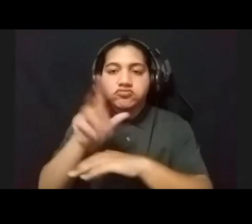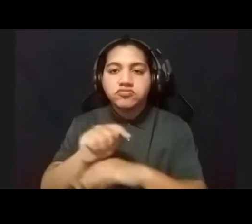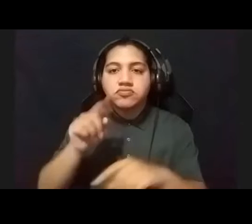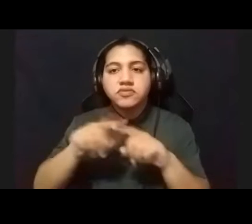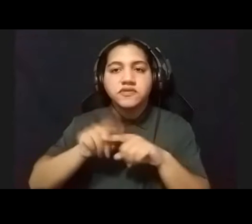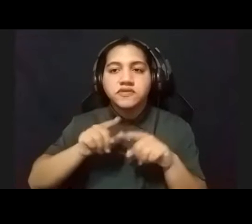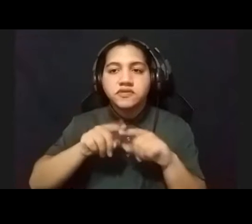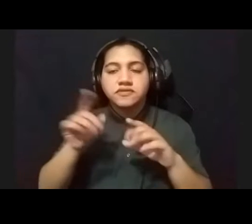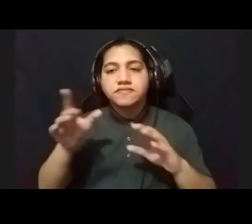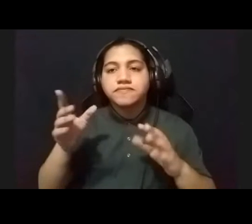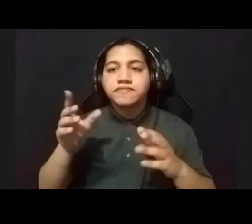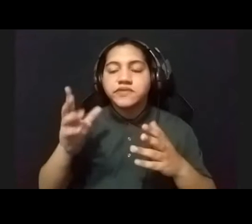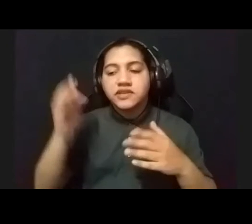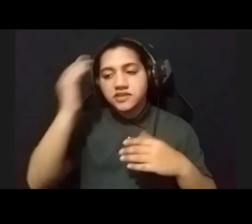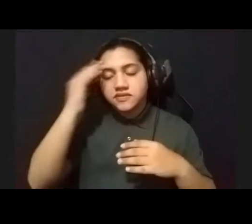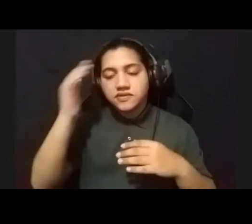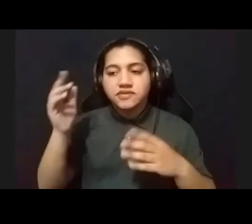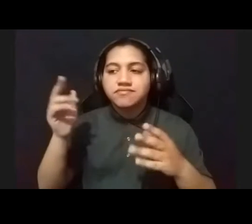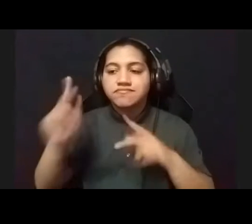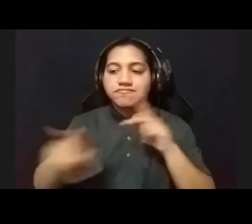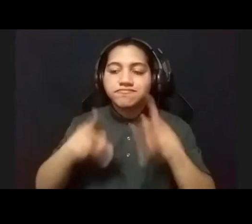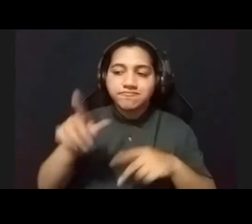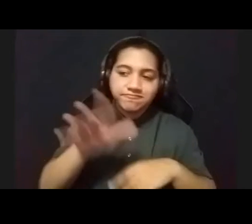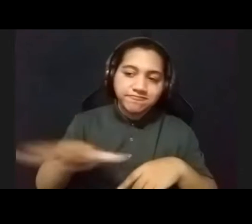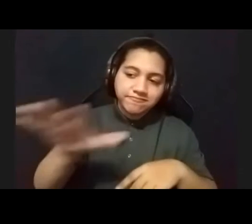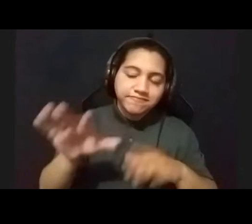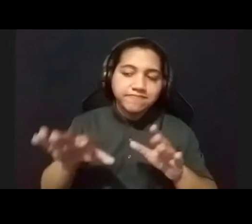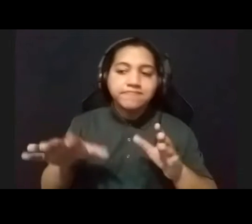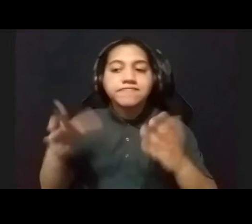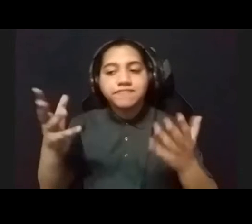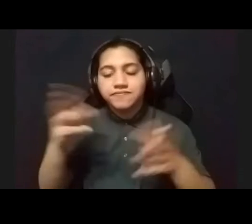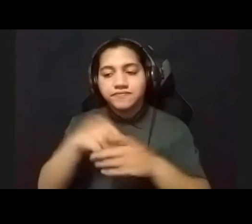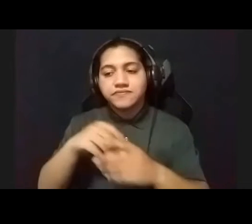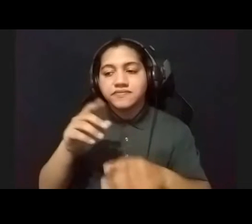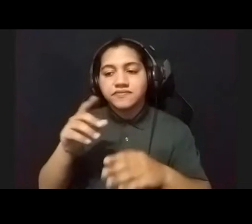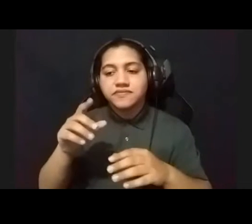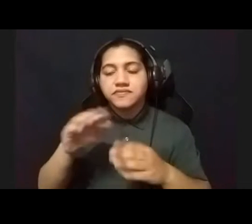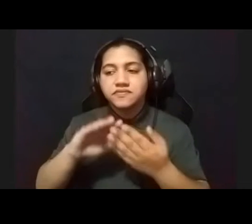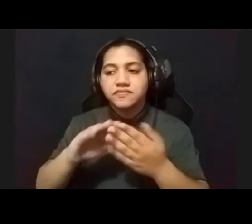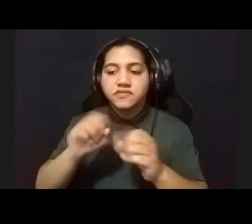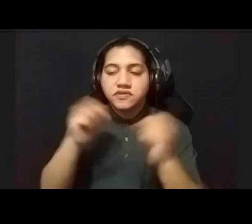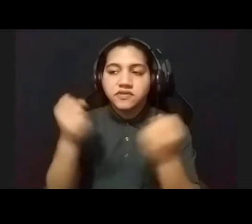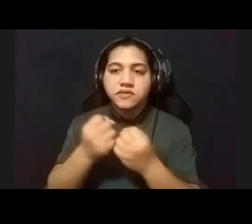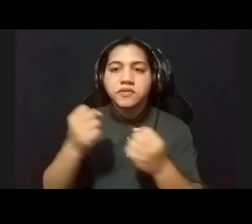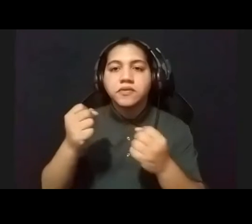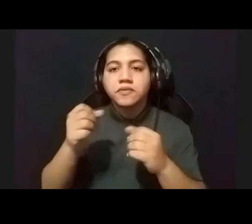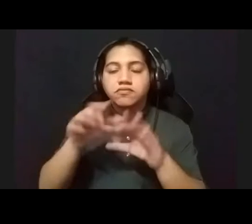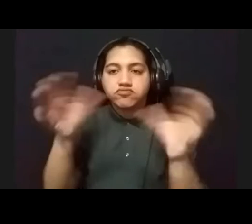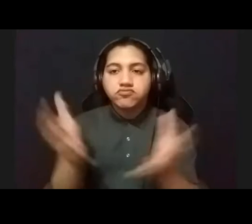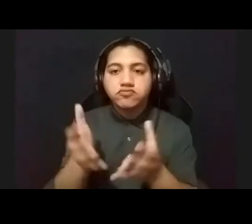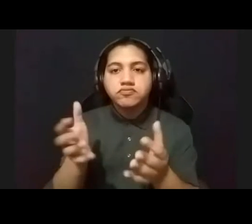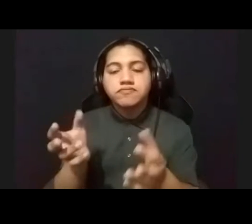La sabiduría popular se encuentra en todos los pueblos del mundo. Ofrecer información sobre la realidad de